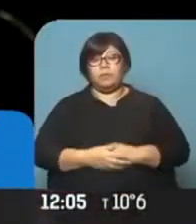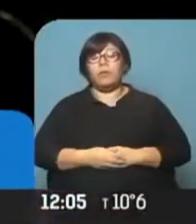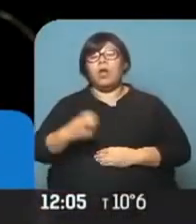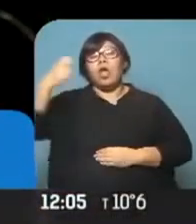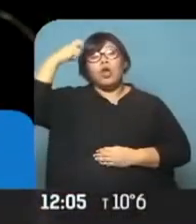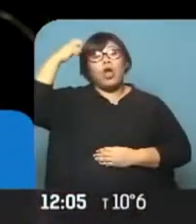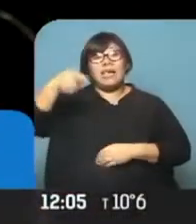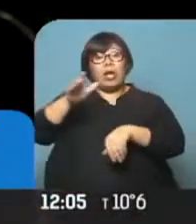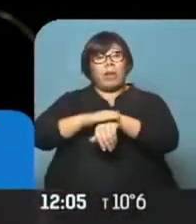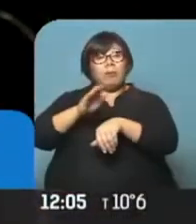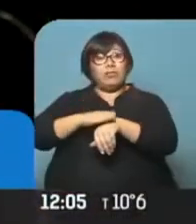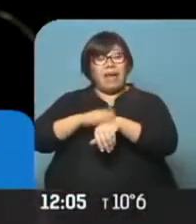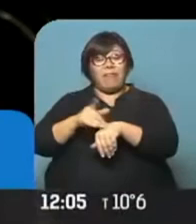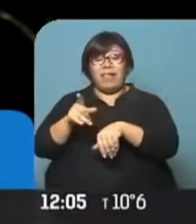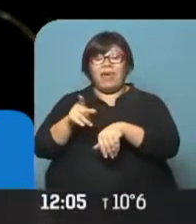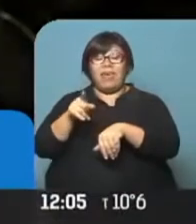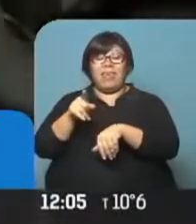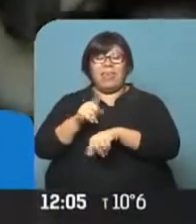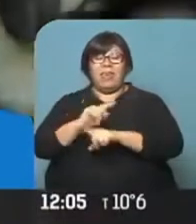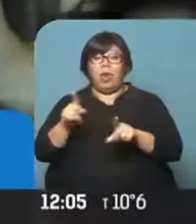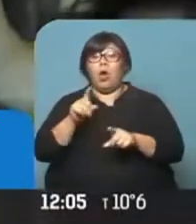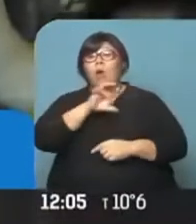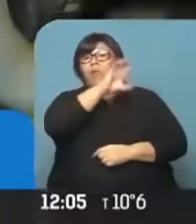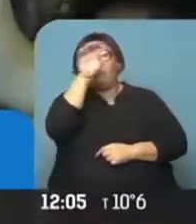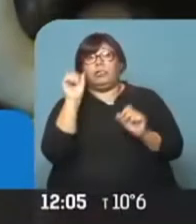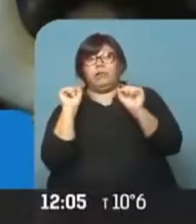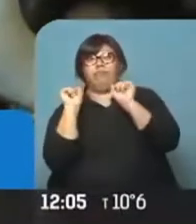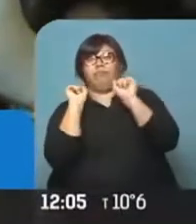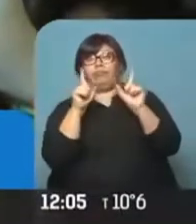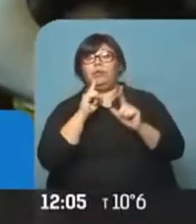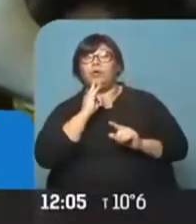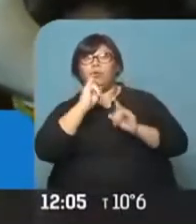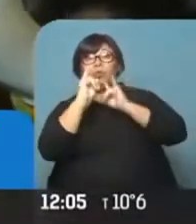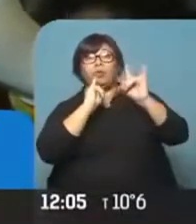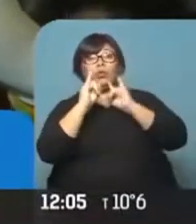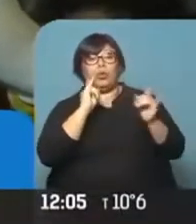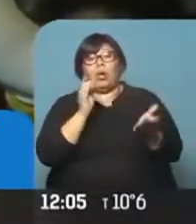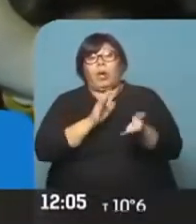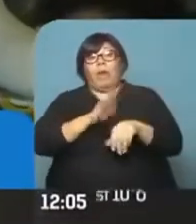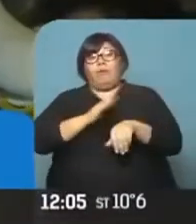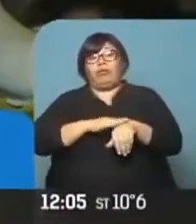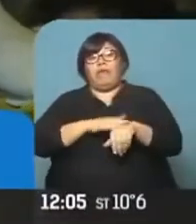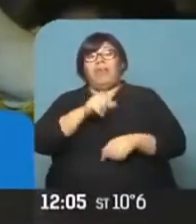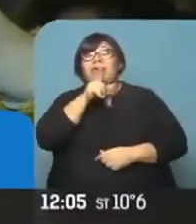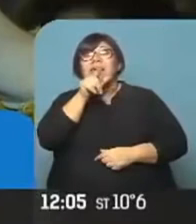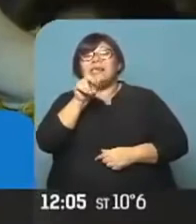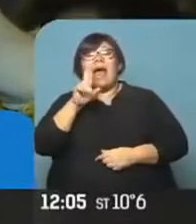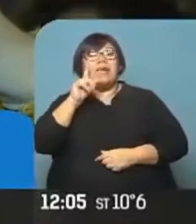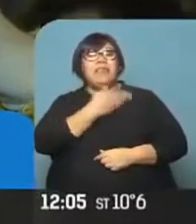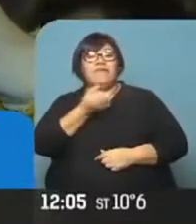retrotraer no implicaba un congelamiento sino que la misma ley lo que proponía era que las uvas que se hicieran en estos servicios